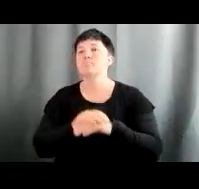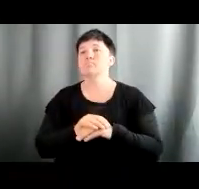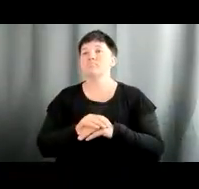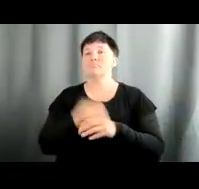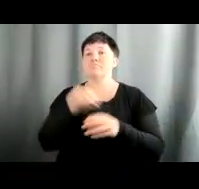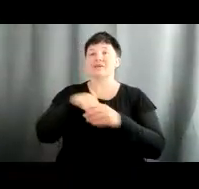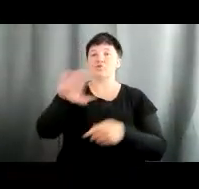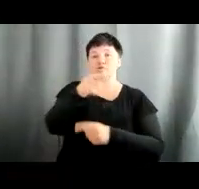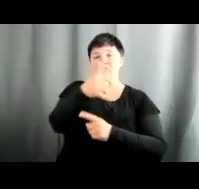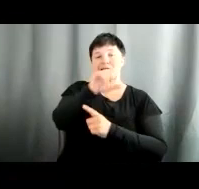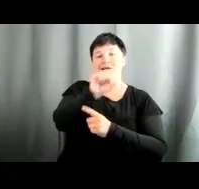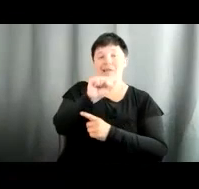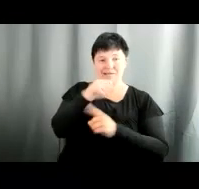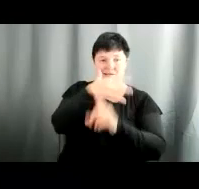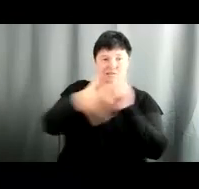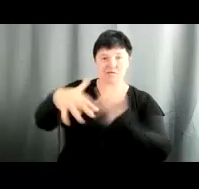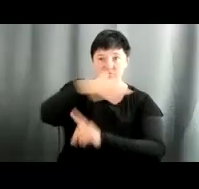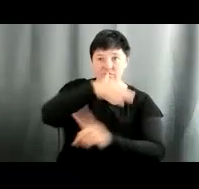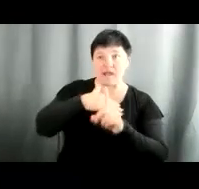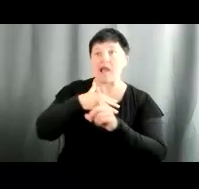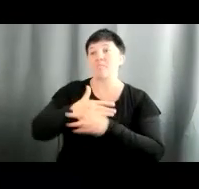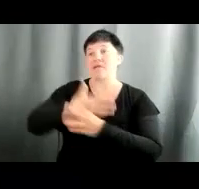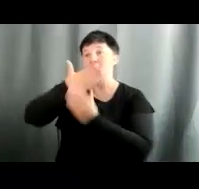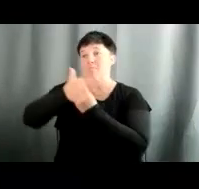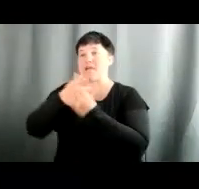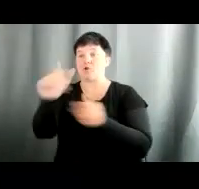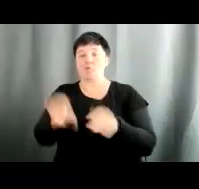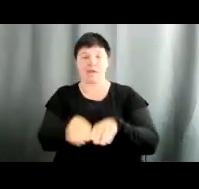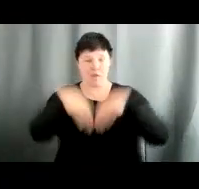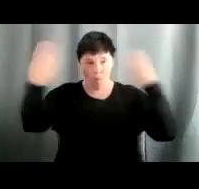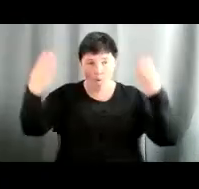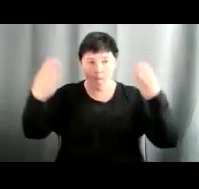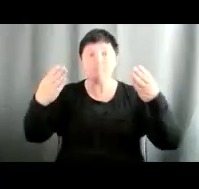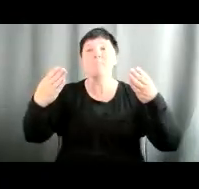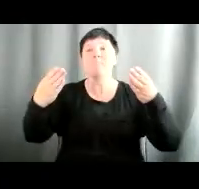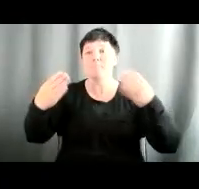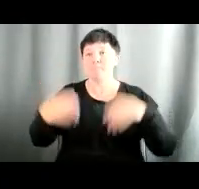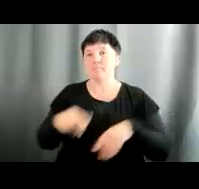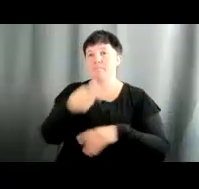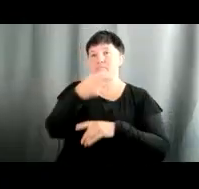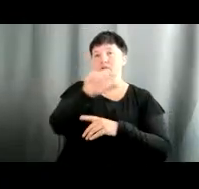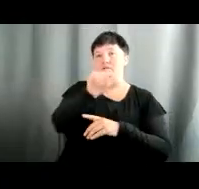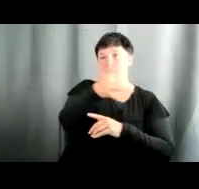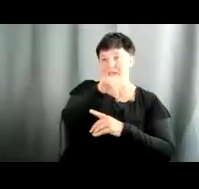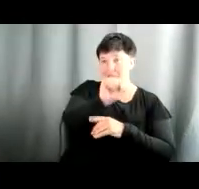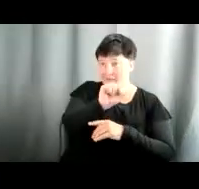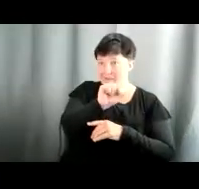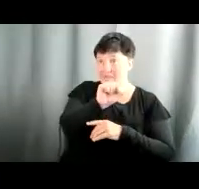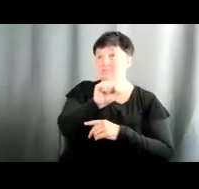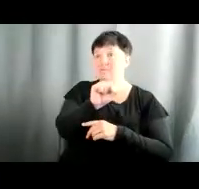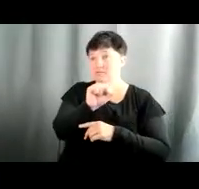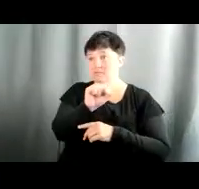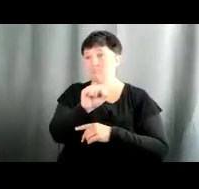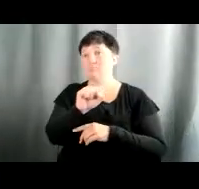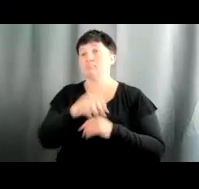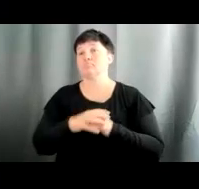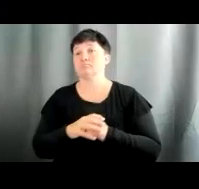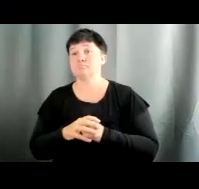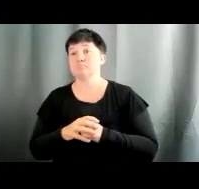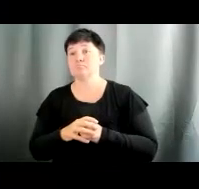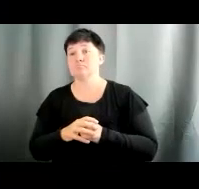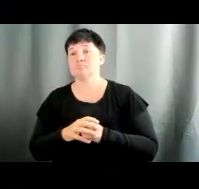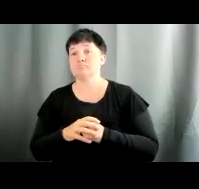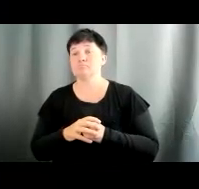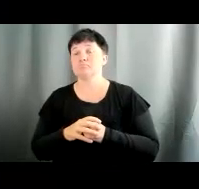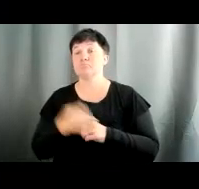un paquete geográfico para que puedan abrirlo en ARC GIS y Phantom GIS, y estamos ansiosos por